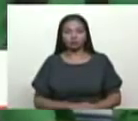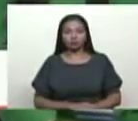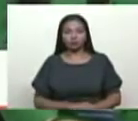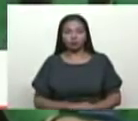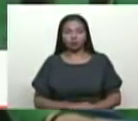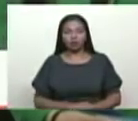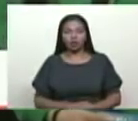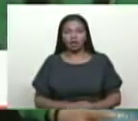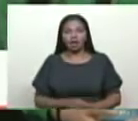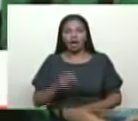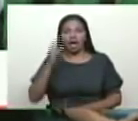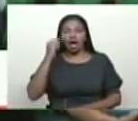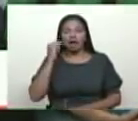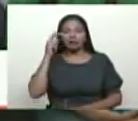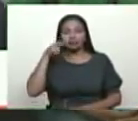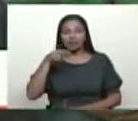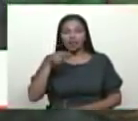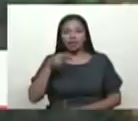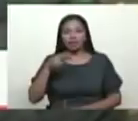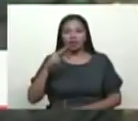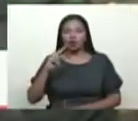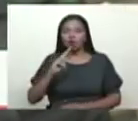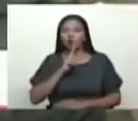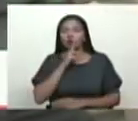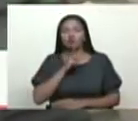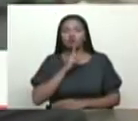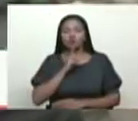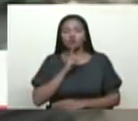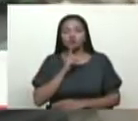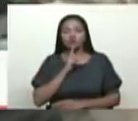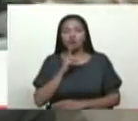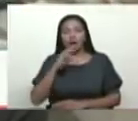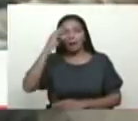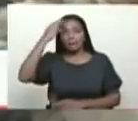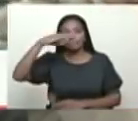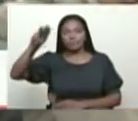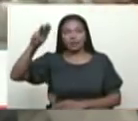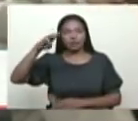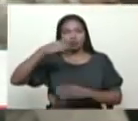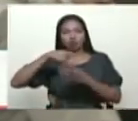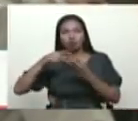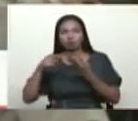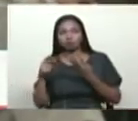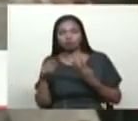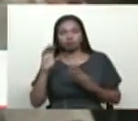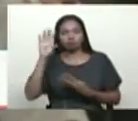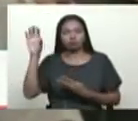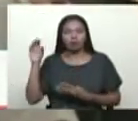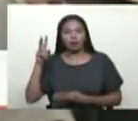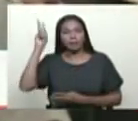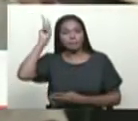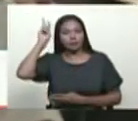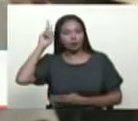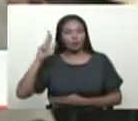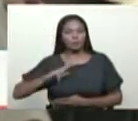Guatemala, Haití, Honduras, Jamaica, México, Nicaragua, Panamá, Perú,